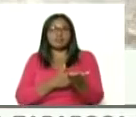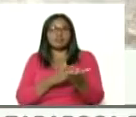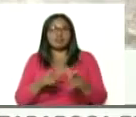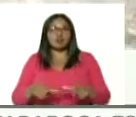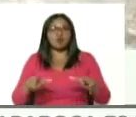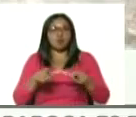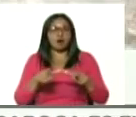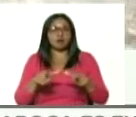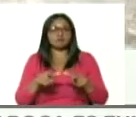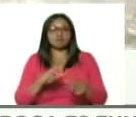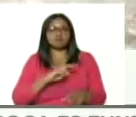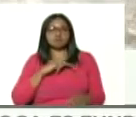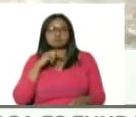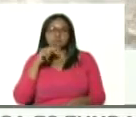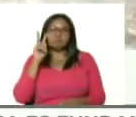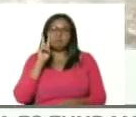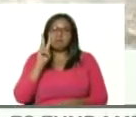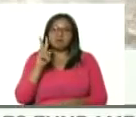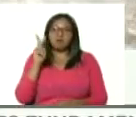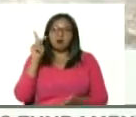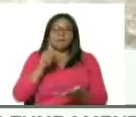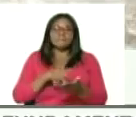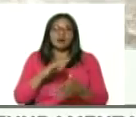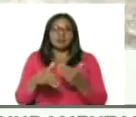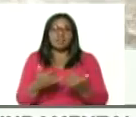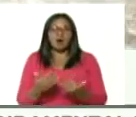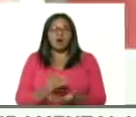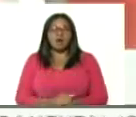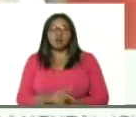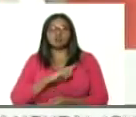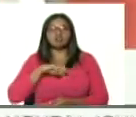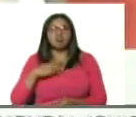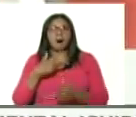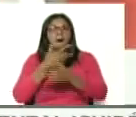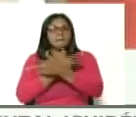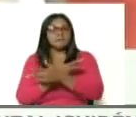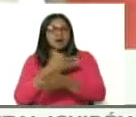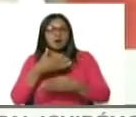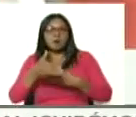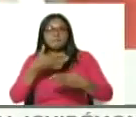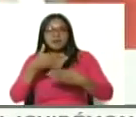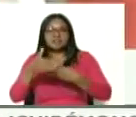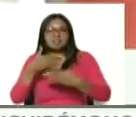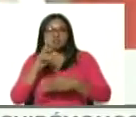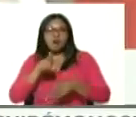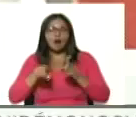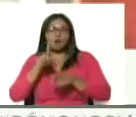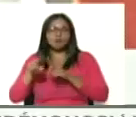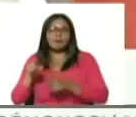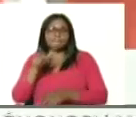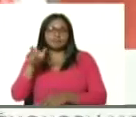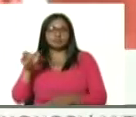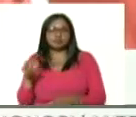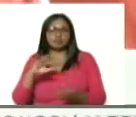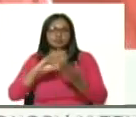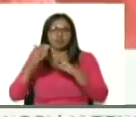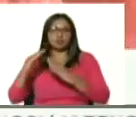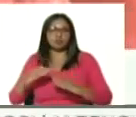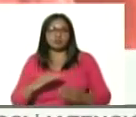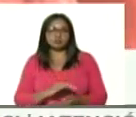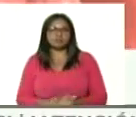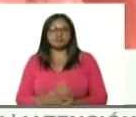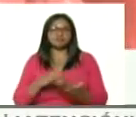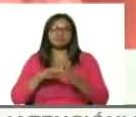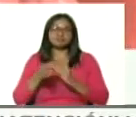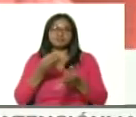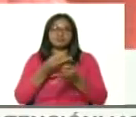salas, viendo lo que es esta conferencia. Estuvimos allí compartiendo con algunos compatriotas de las comunas. ¿Qué